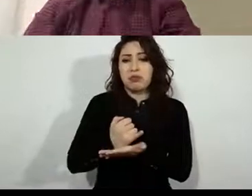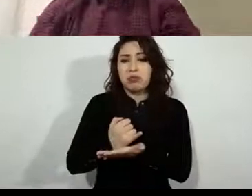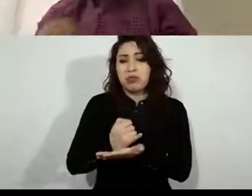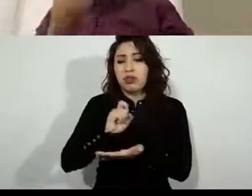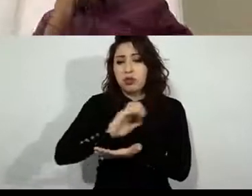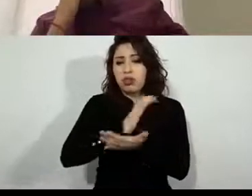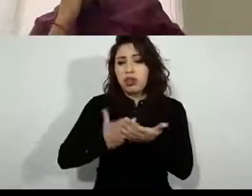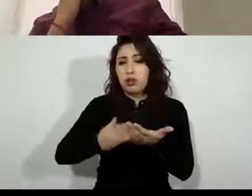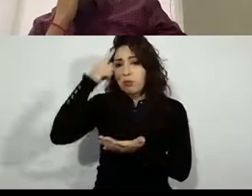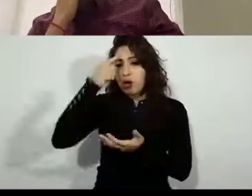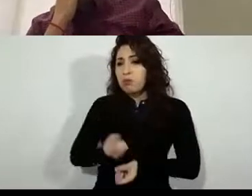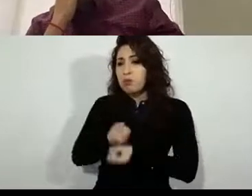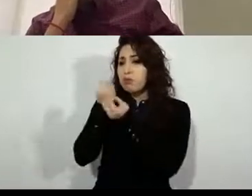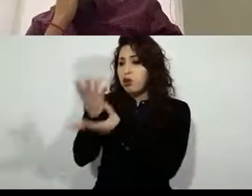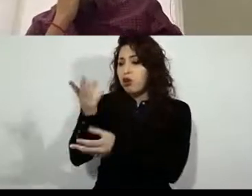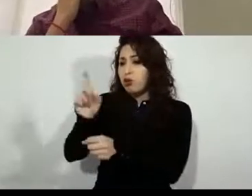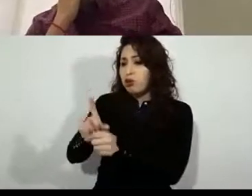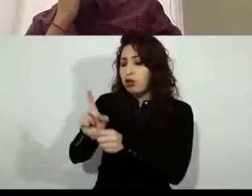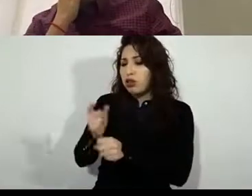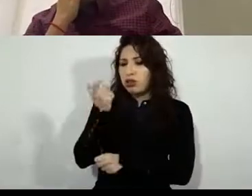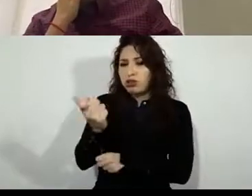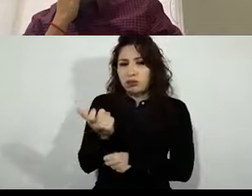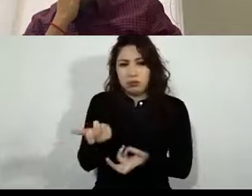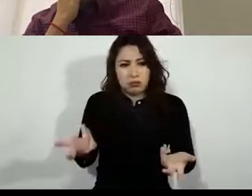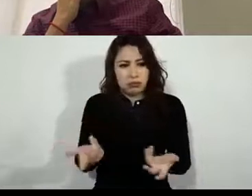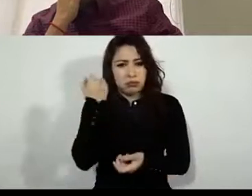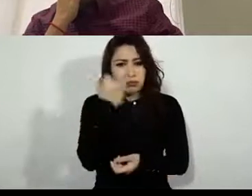donación de recursos públicos